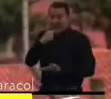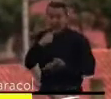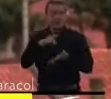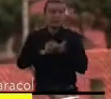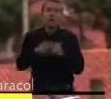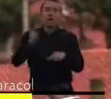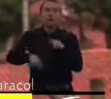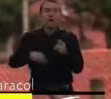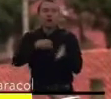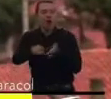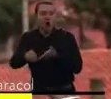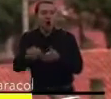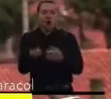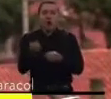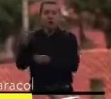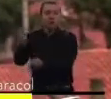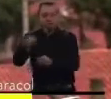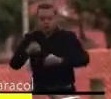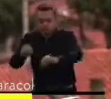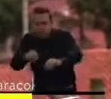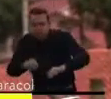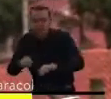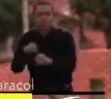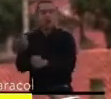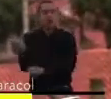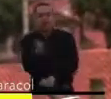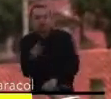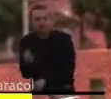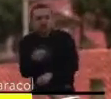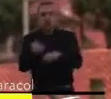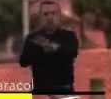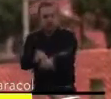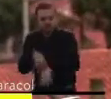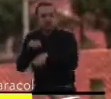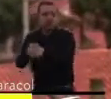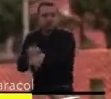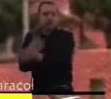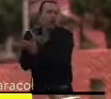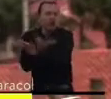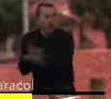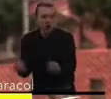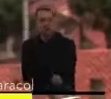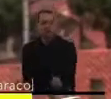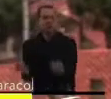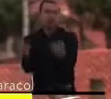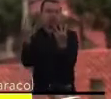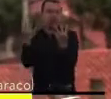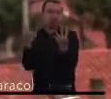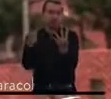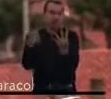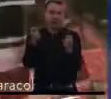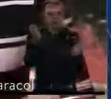fertilizantes, abono, fungicidas, que permitan que los productos no se dañen y puedan llegar a las ciudades. Es la